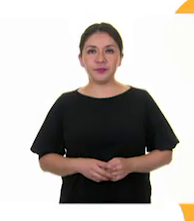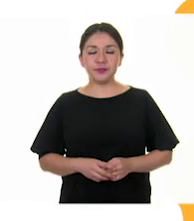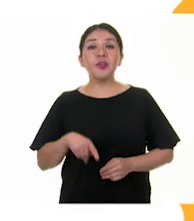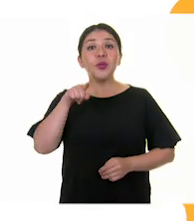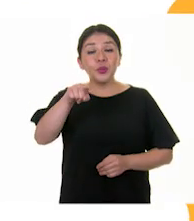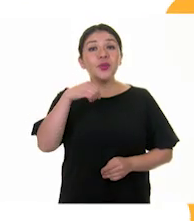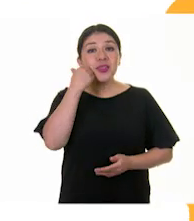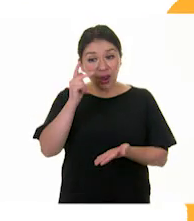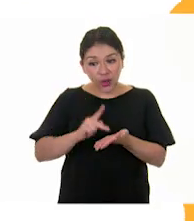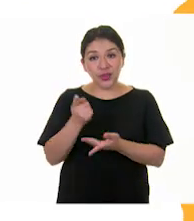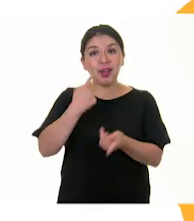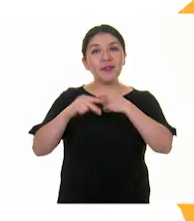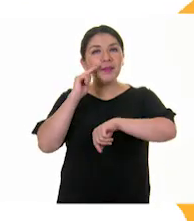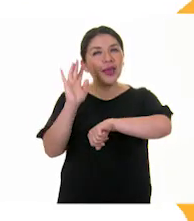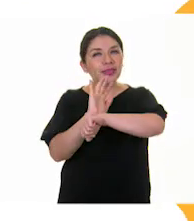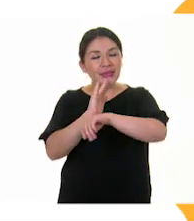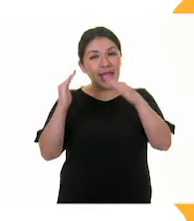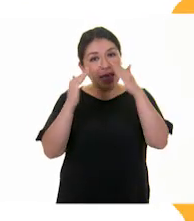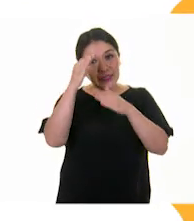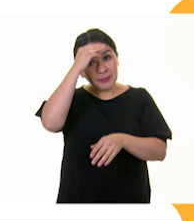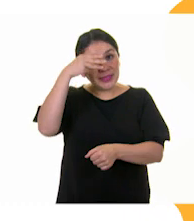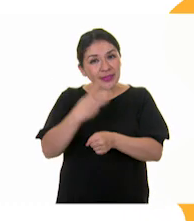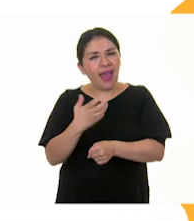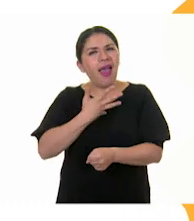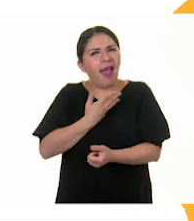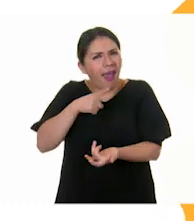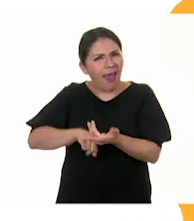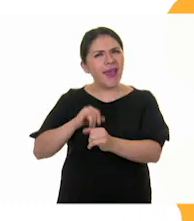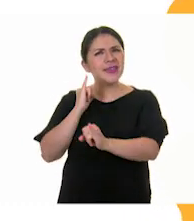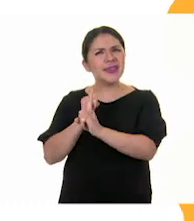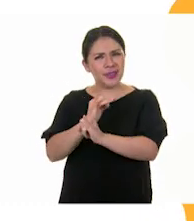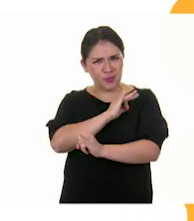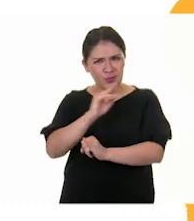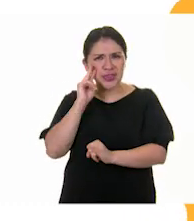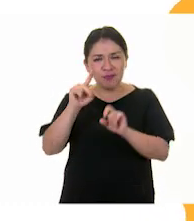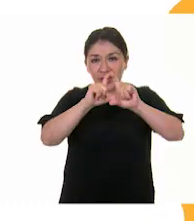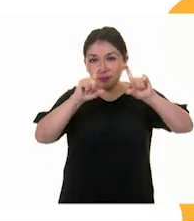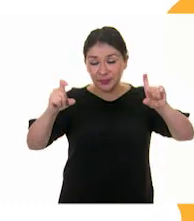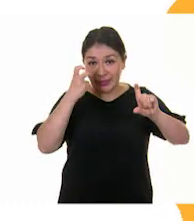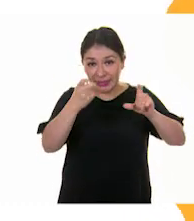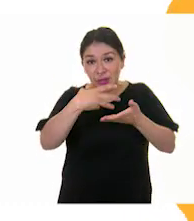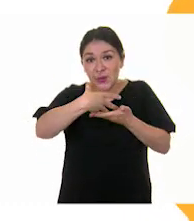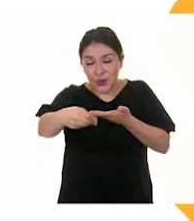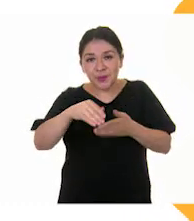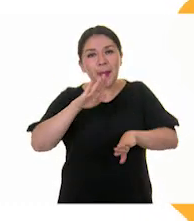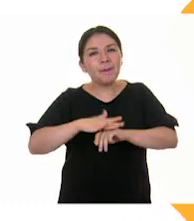Si quieres volver a ver los programas de Aprende en Casa, los puedes encontrar en la siguiente